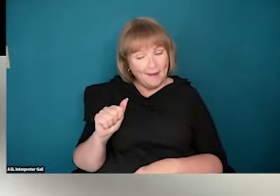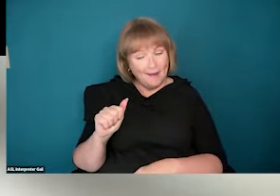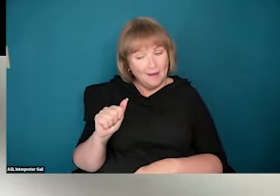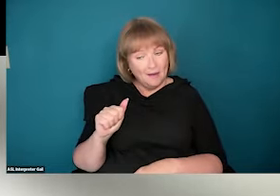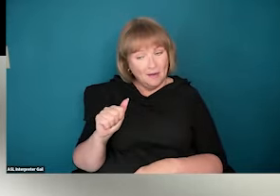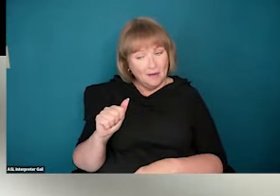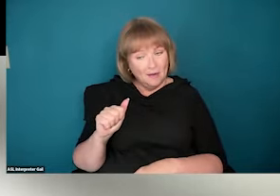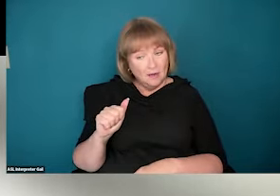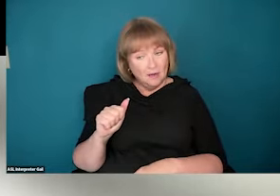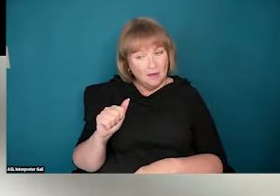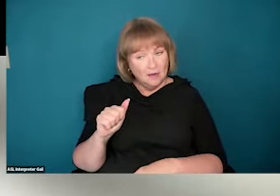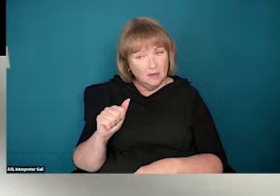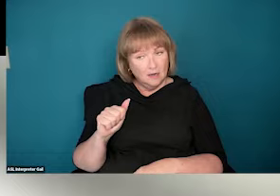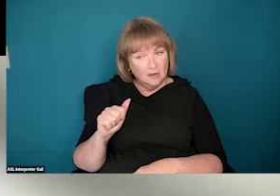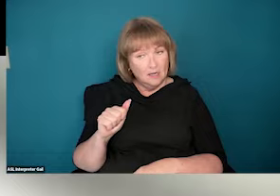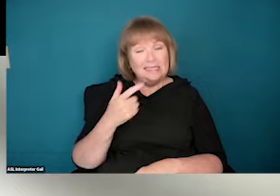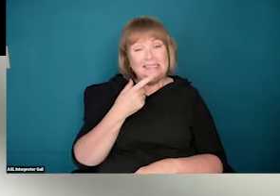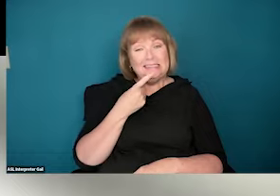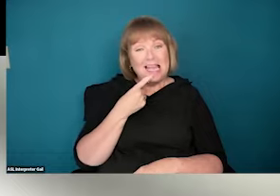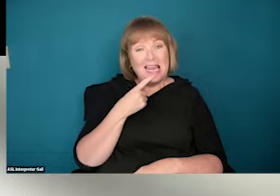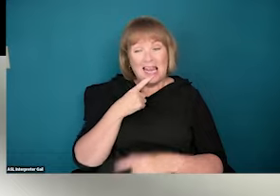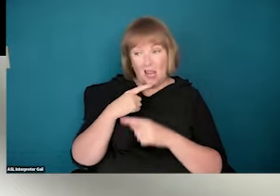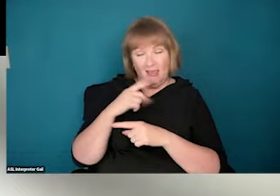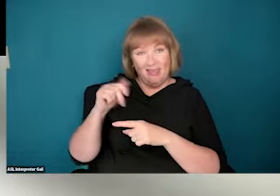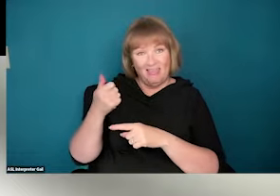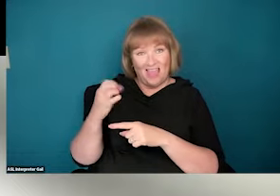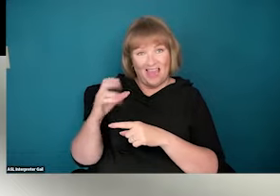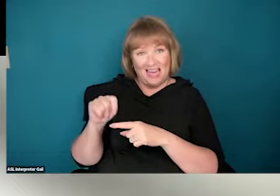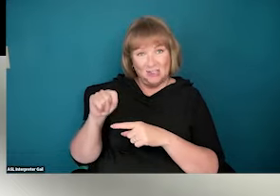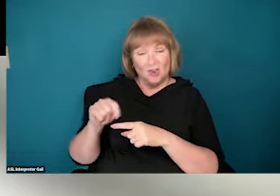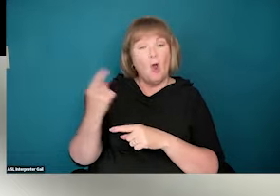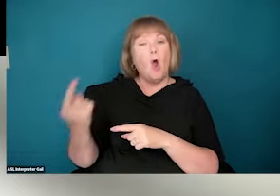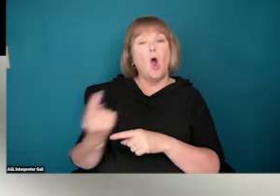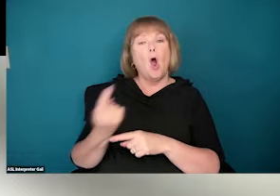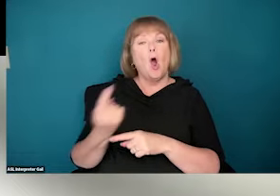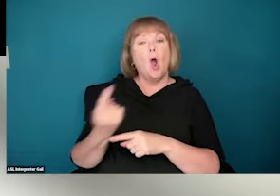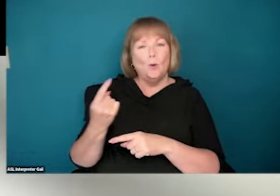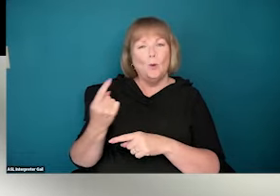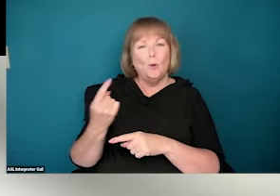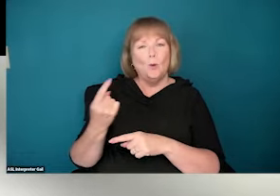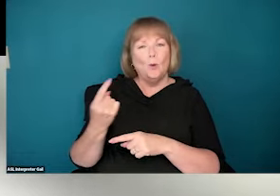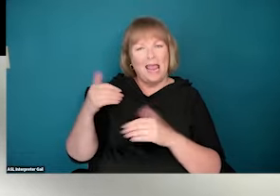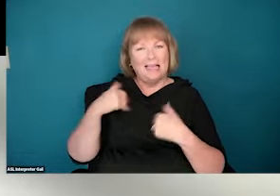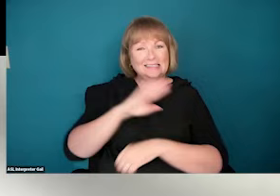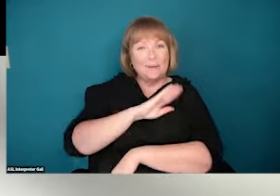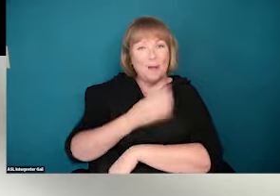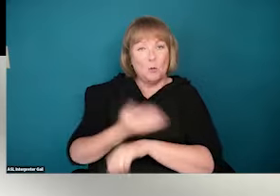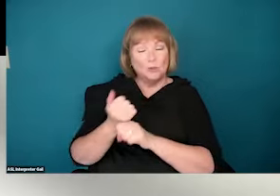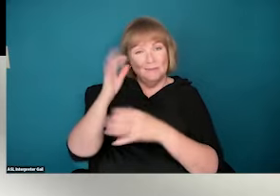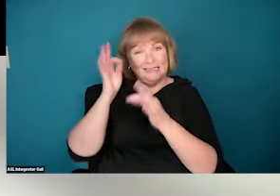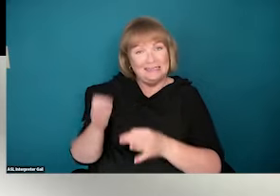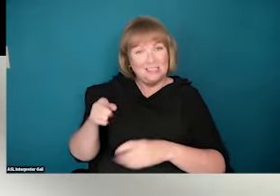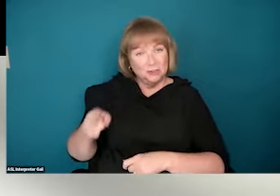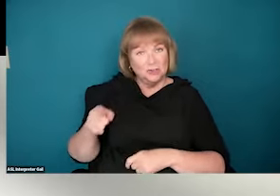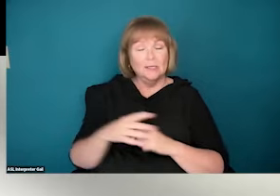individuo no puede tomar sus decisiones médicas a facultad de ahí en adelante. El agente del poder abogado también puede